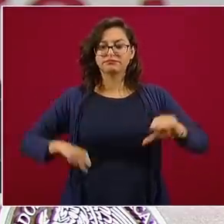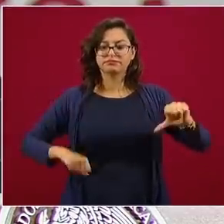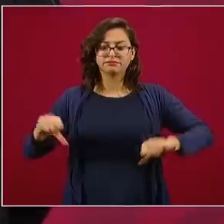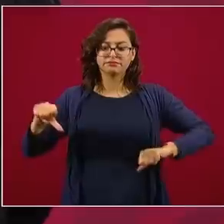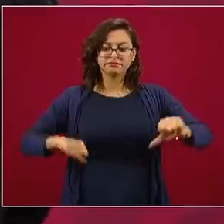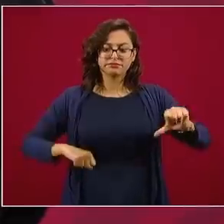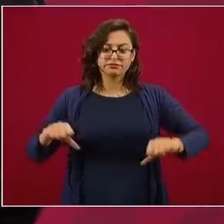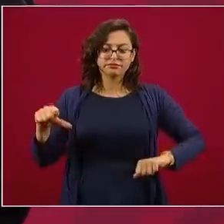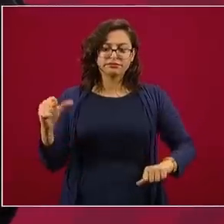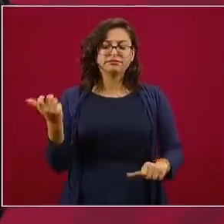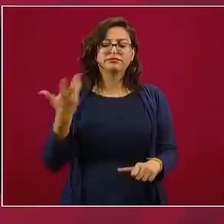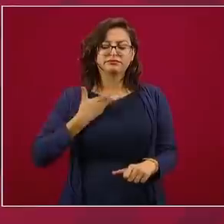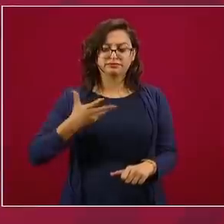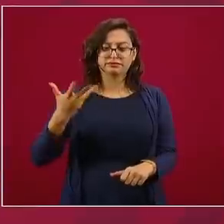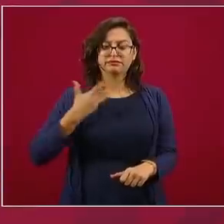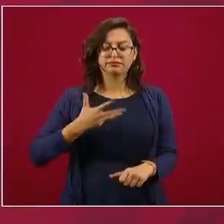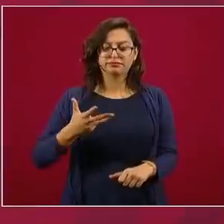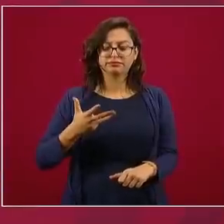a